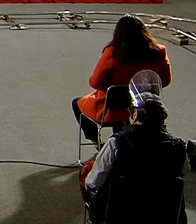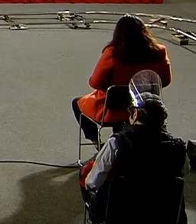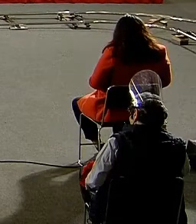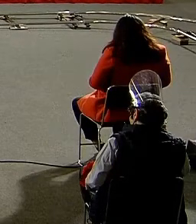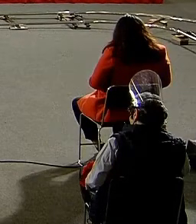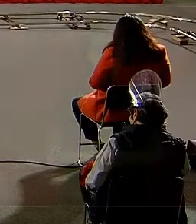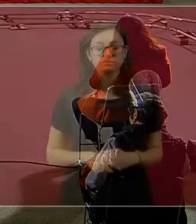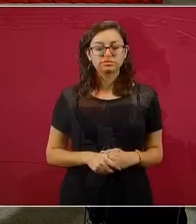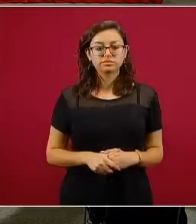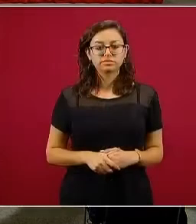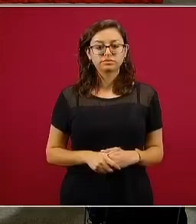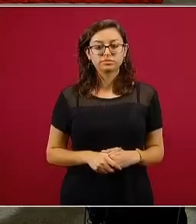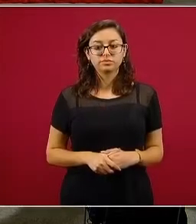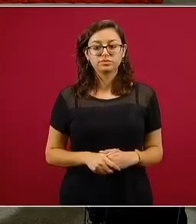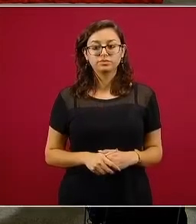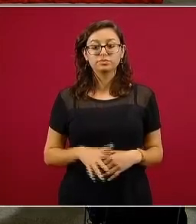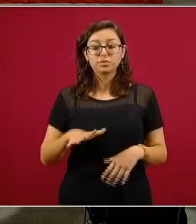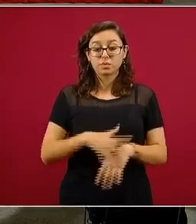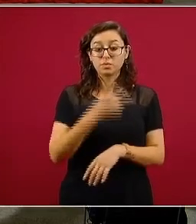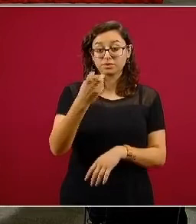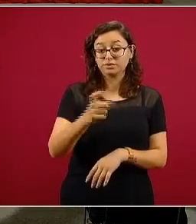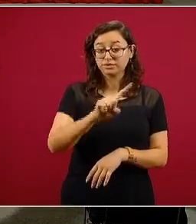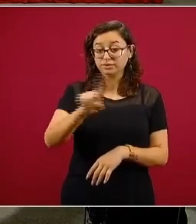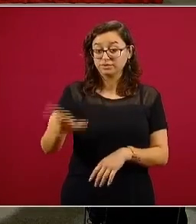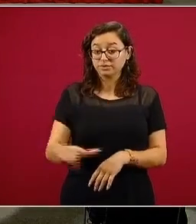Cuando terminó la Jornada Nacional de Sana Distancia,